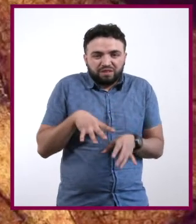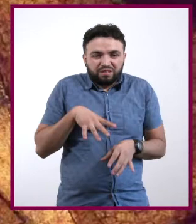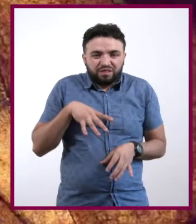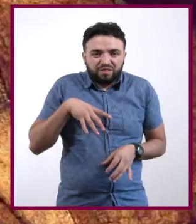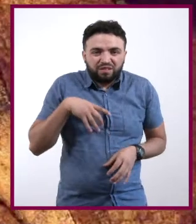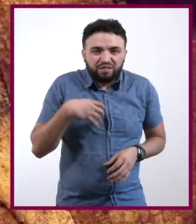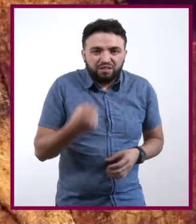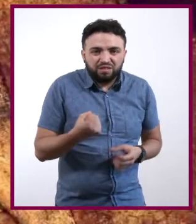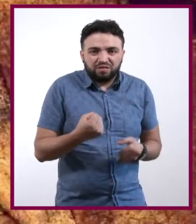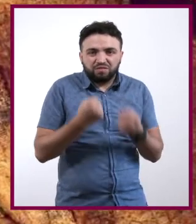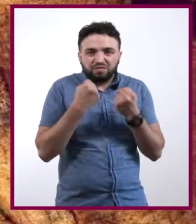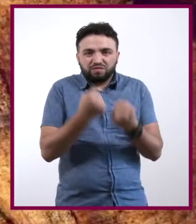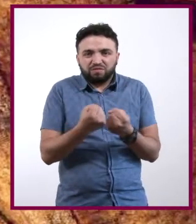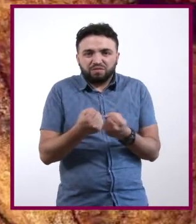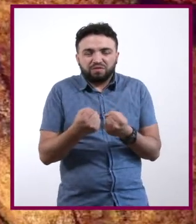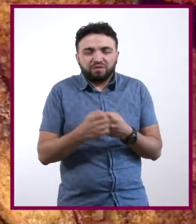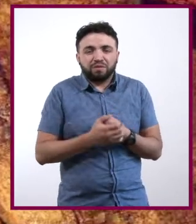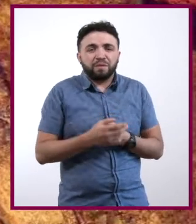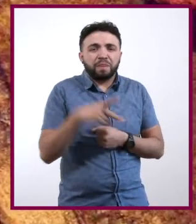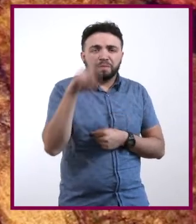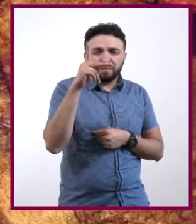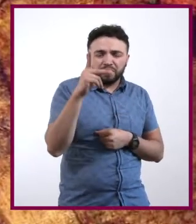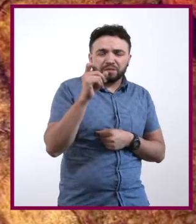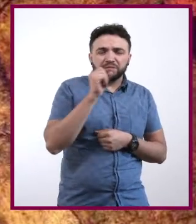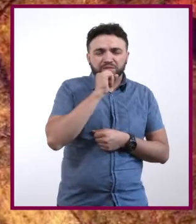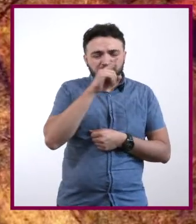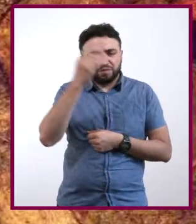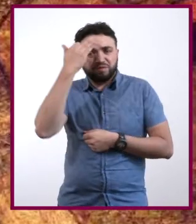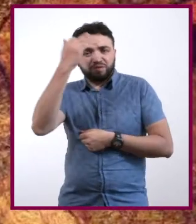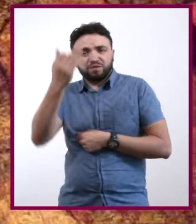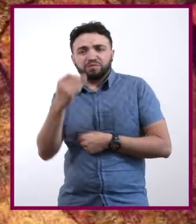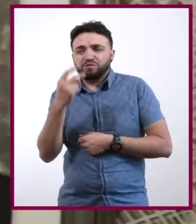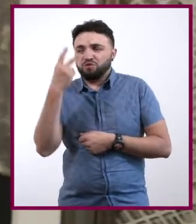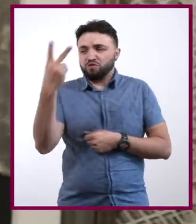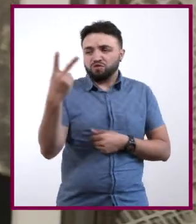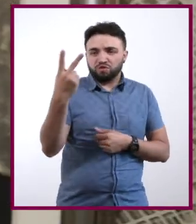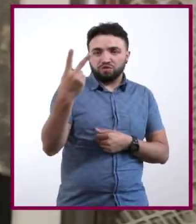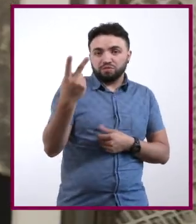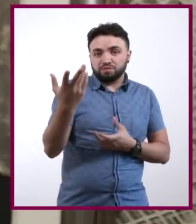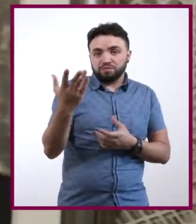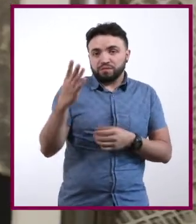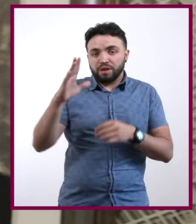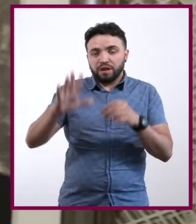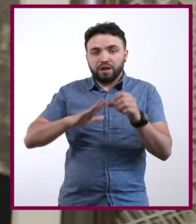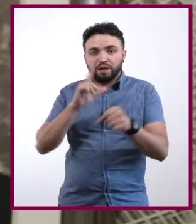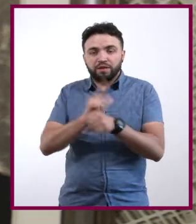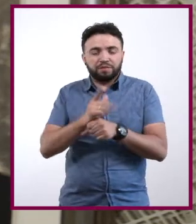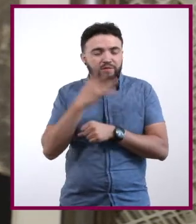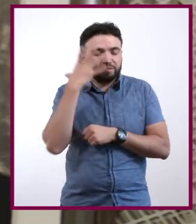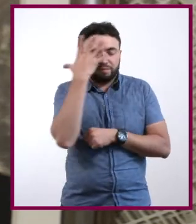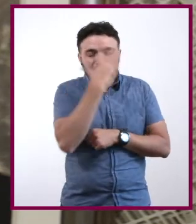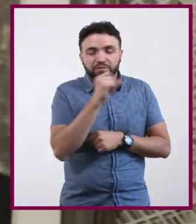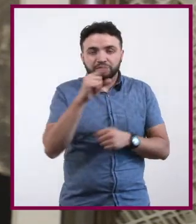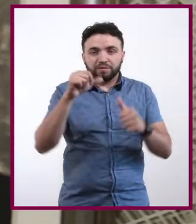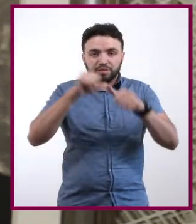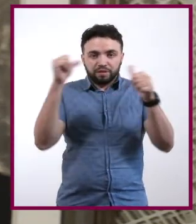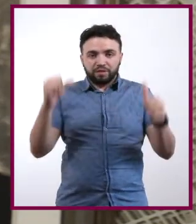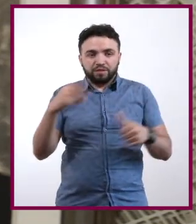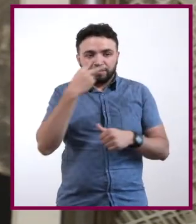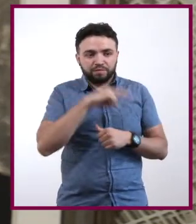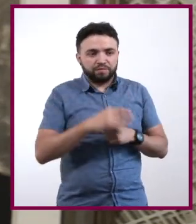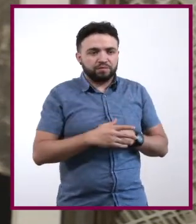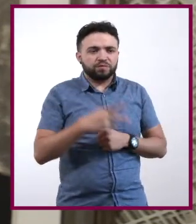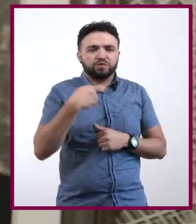son dos de los animales más bellos del arte mexicano. Órale, eso está muy interesante. De hecho, es sabido que en su